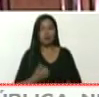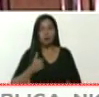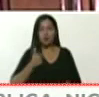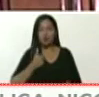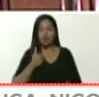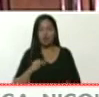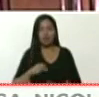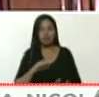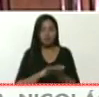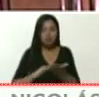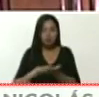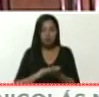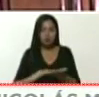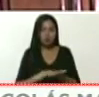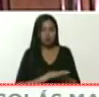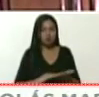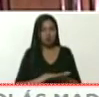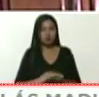oportunidades de soluciones,